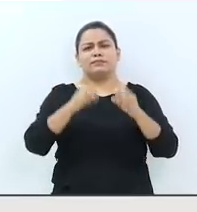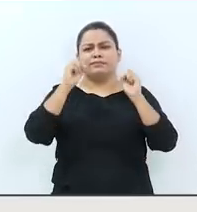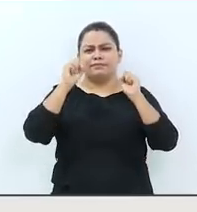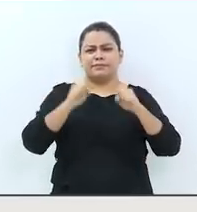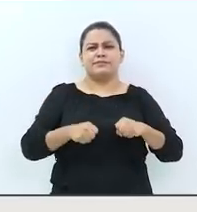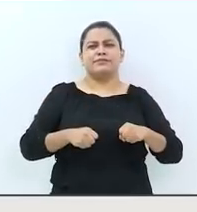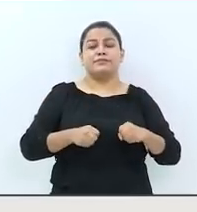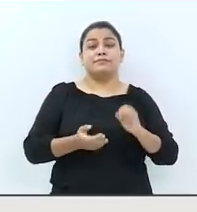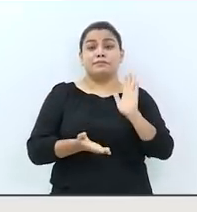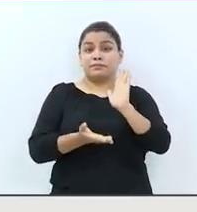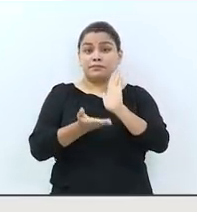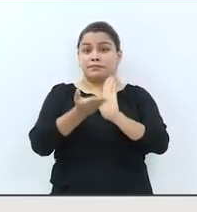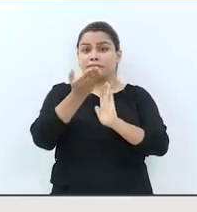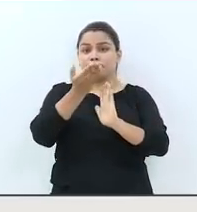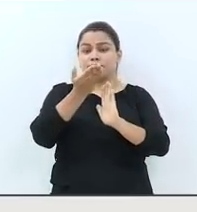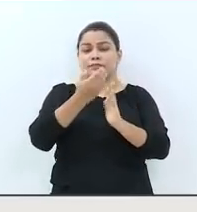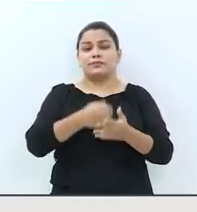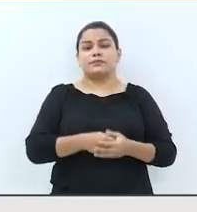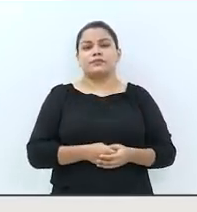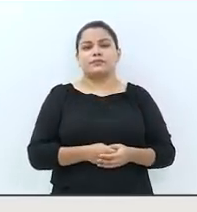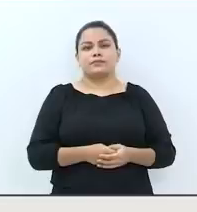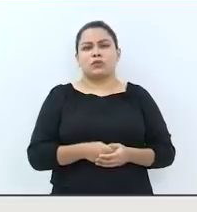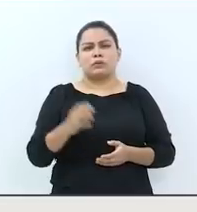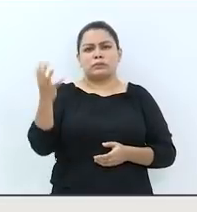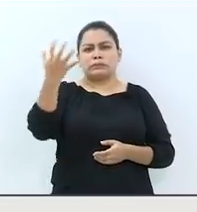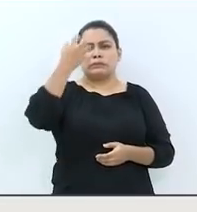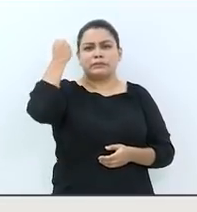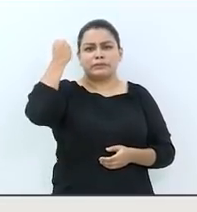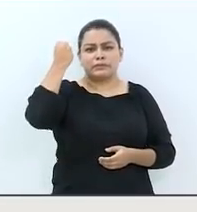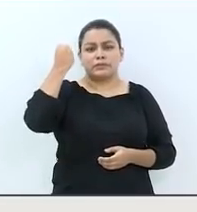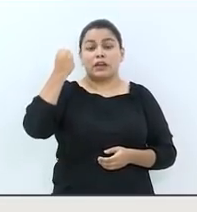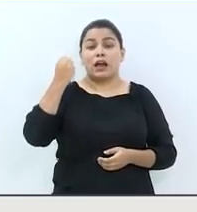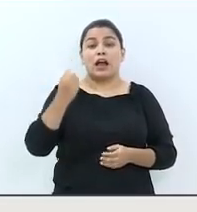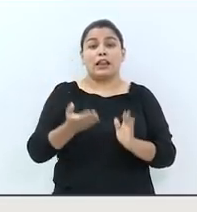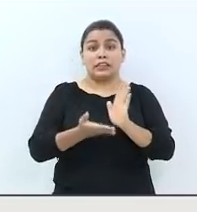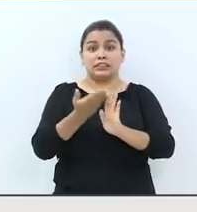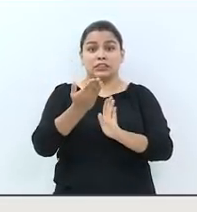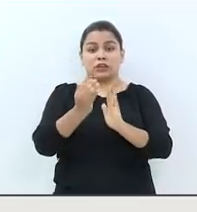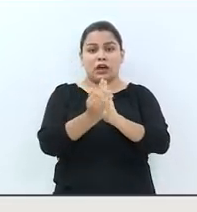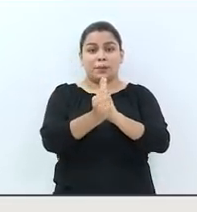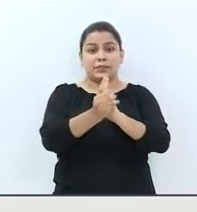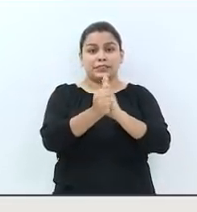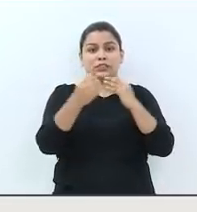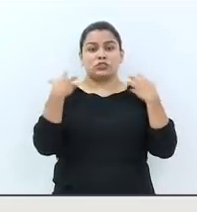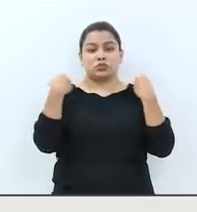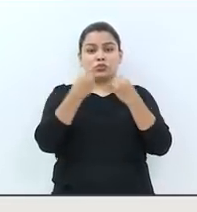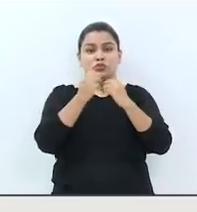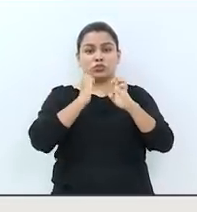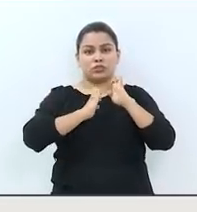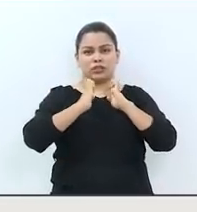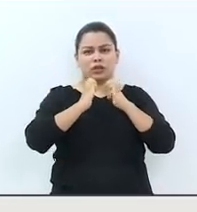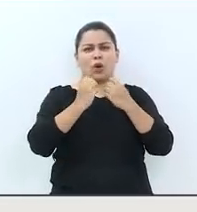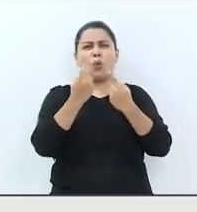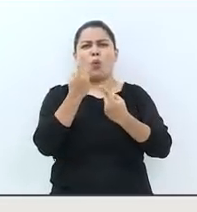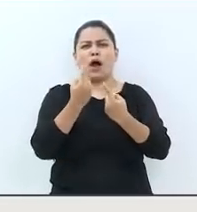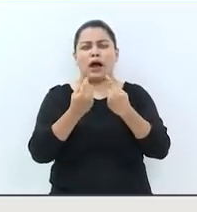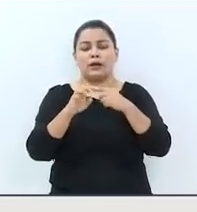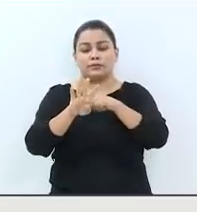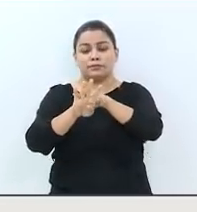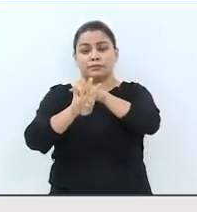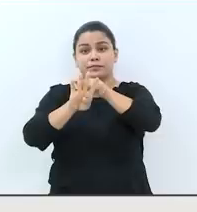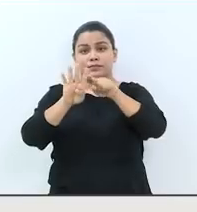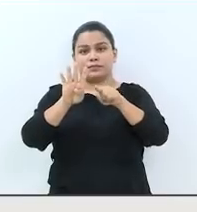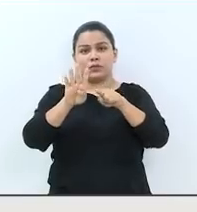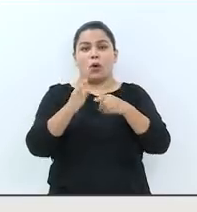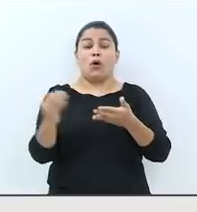podemos desarrollar o alcanzar esto del desarrollo de las habilidades socioemocionales. ¿Cuáles son estas áreas, verdad?